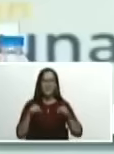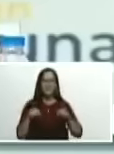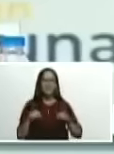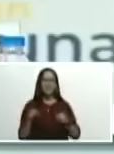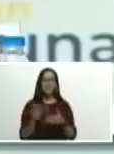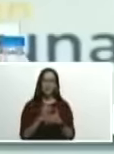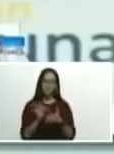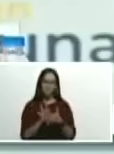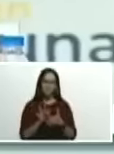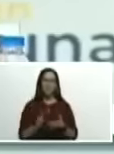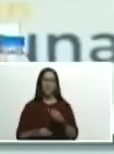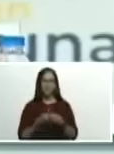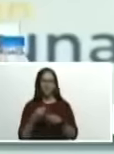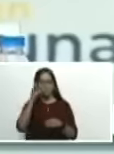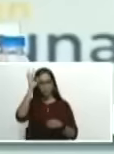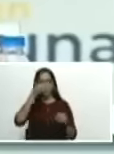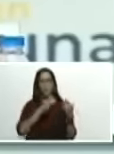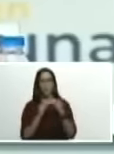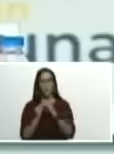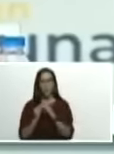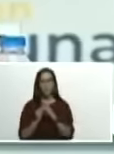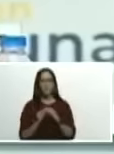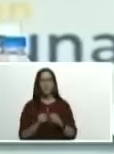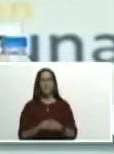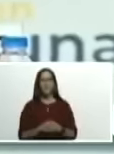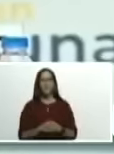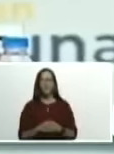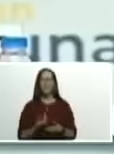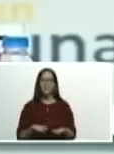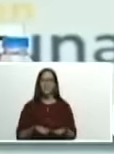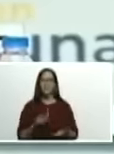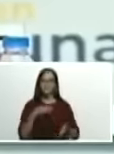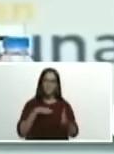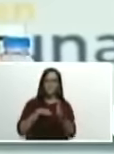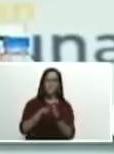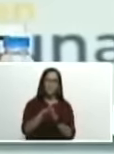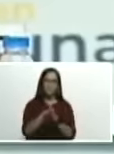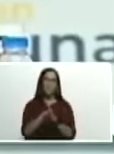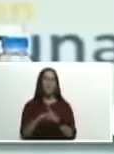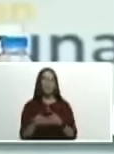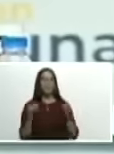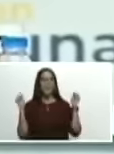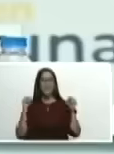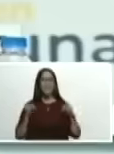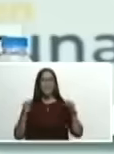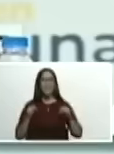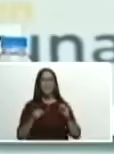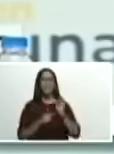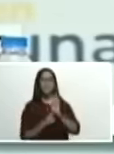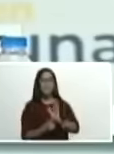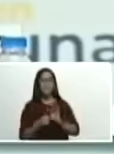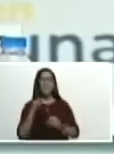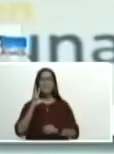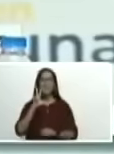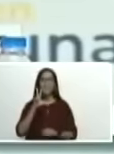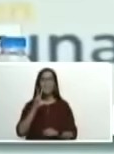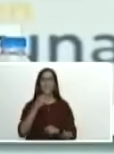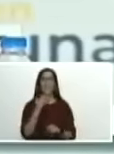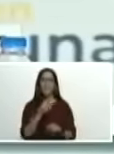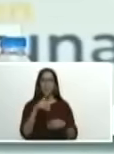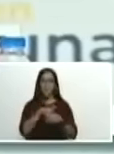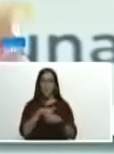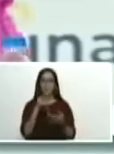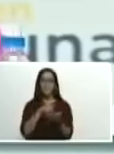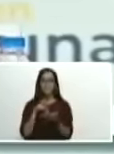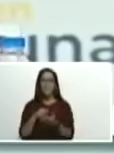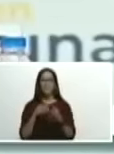papel que juegan los consejos comunales y las comunas va a ser trascendental para que en esta elección del 3 de diciembre participemos